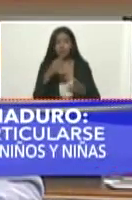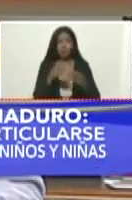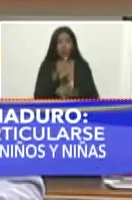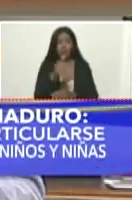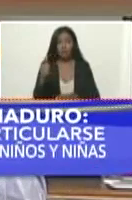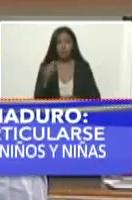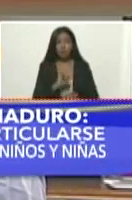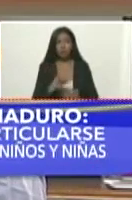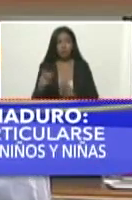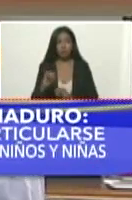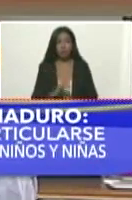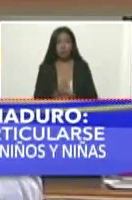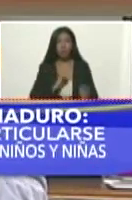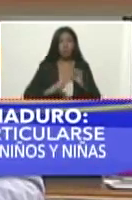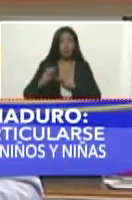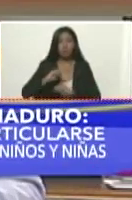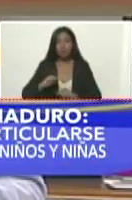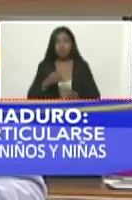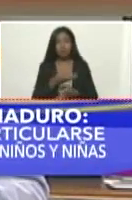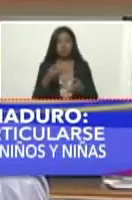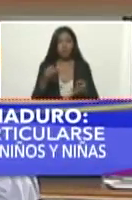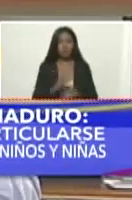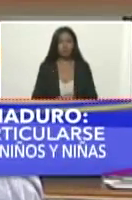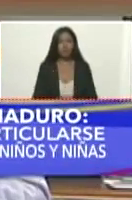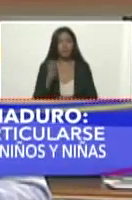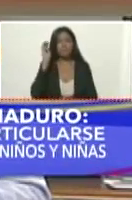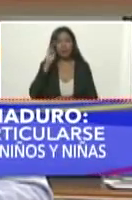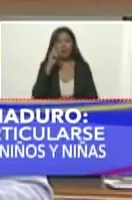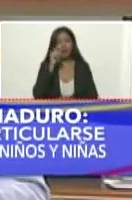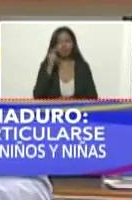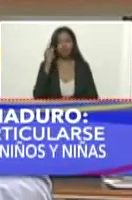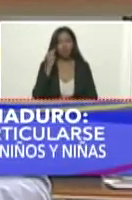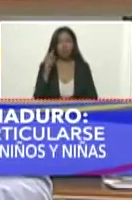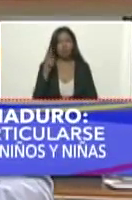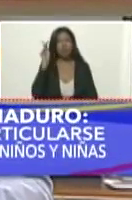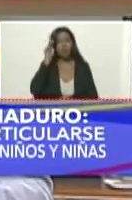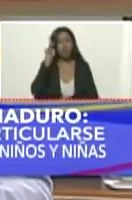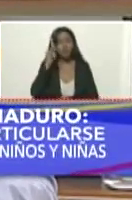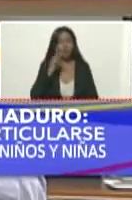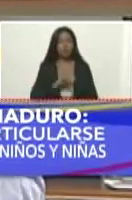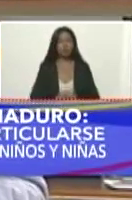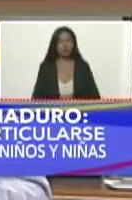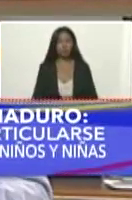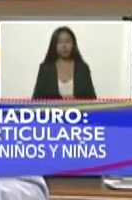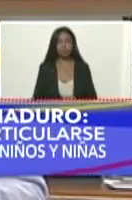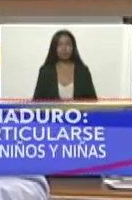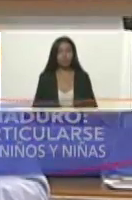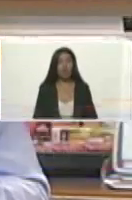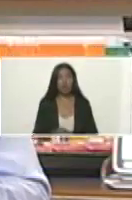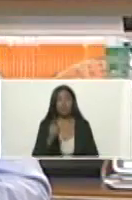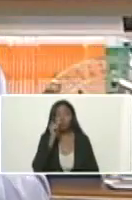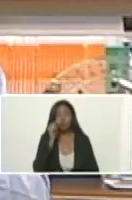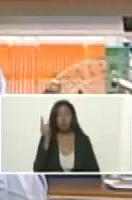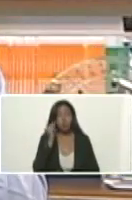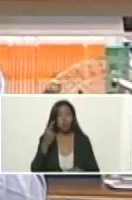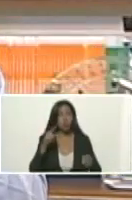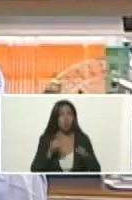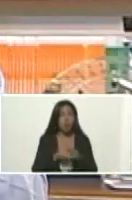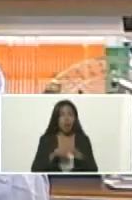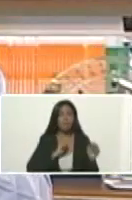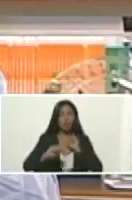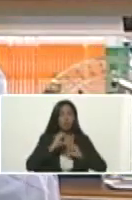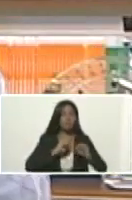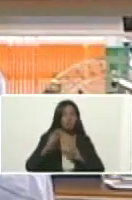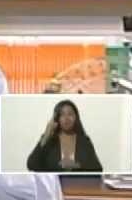ustedes, movimiento magisterial, maestros, maestras, profesores, profesoras, el